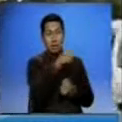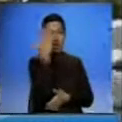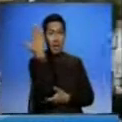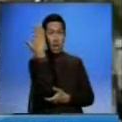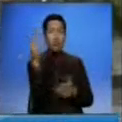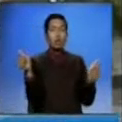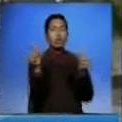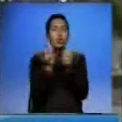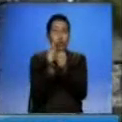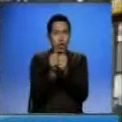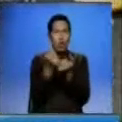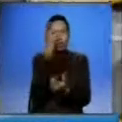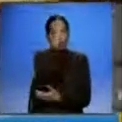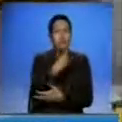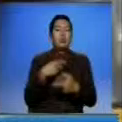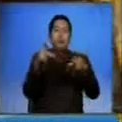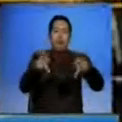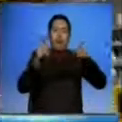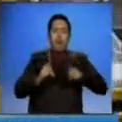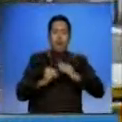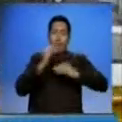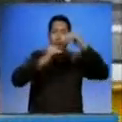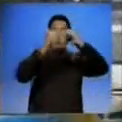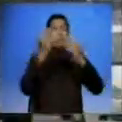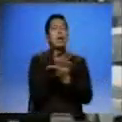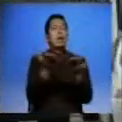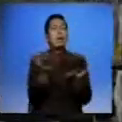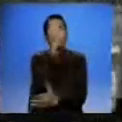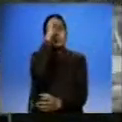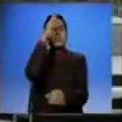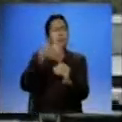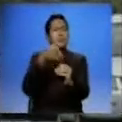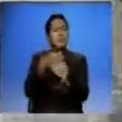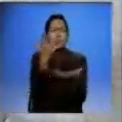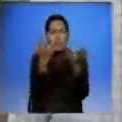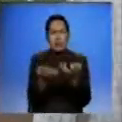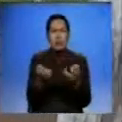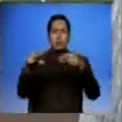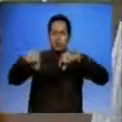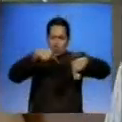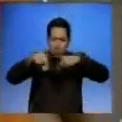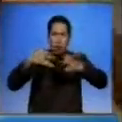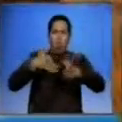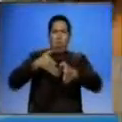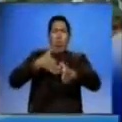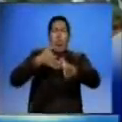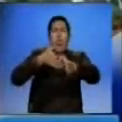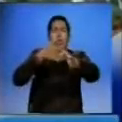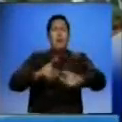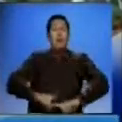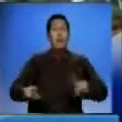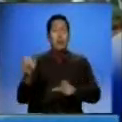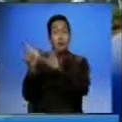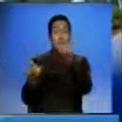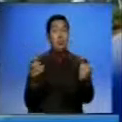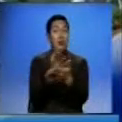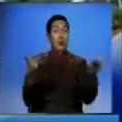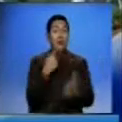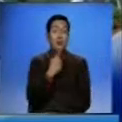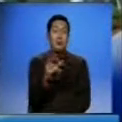de los burgomaestres es aliviar el tránsito vehicular, pero los moradores cuestionan la